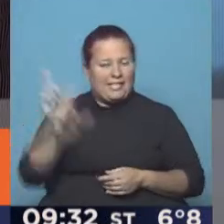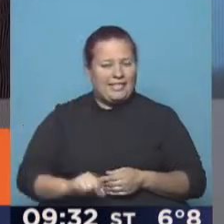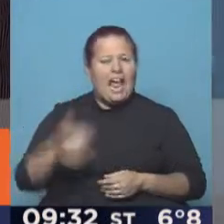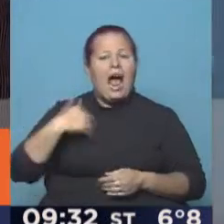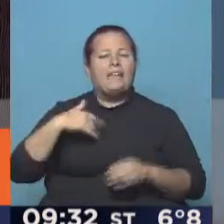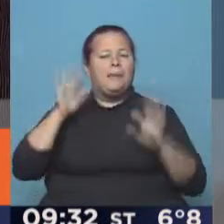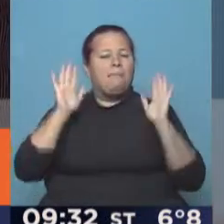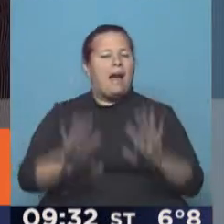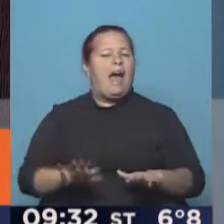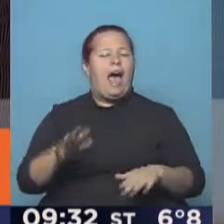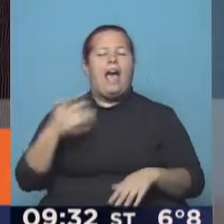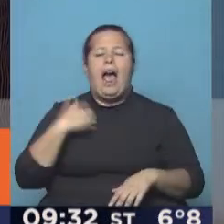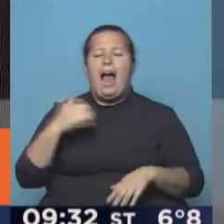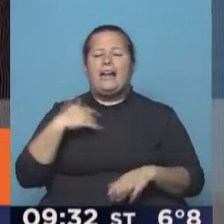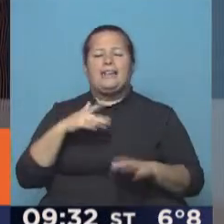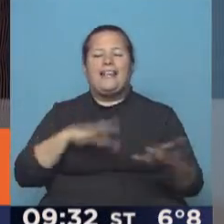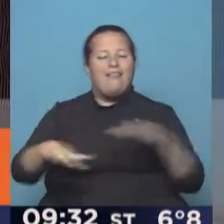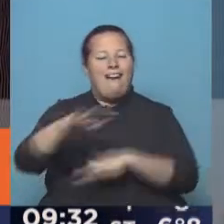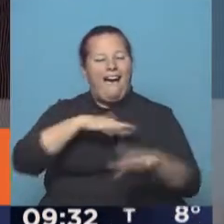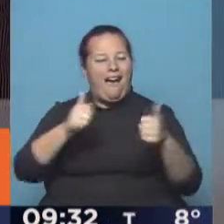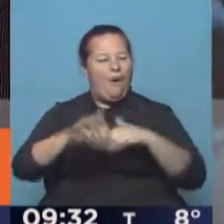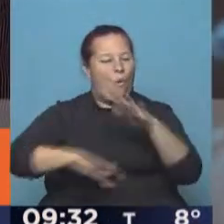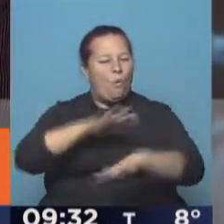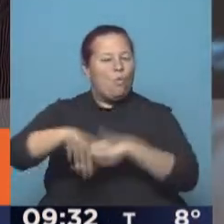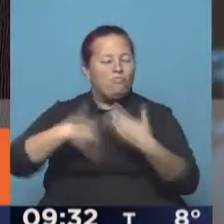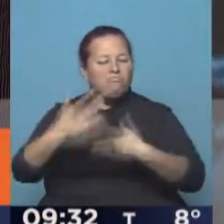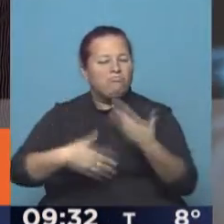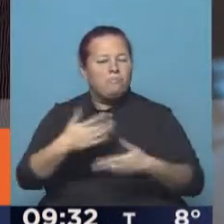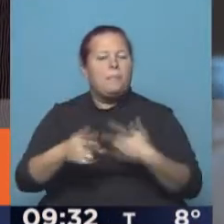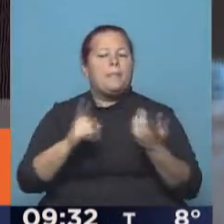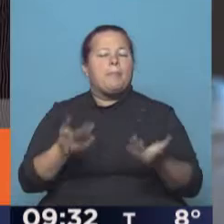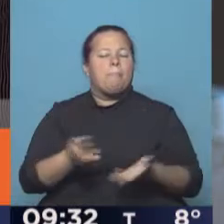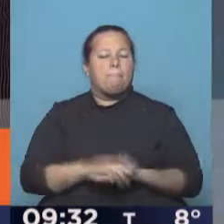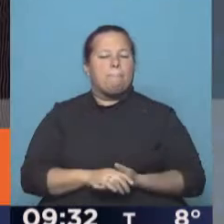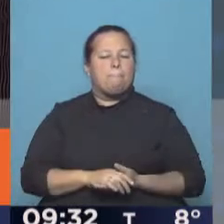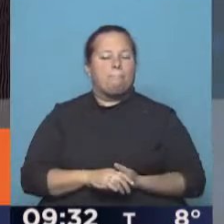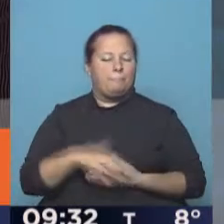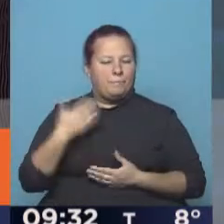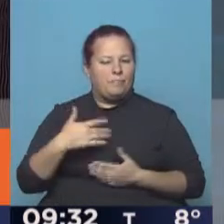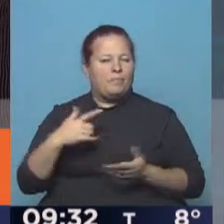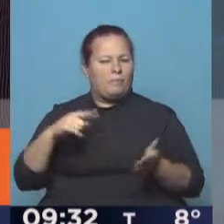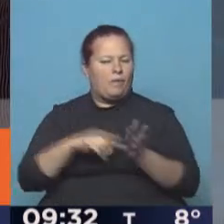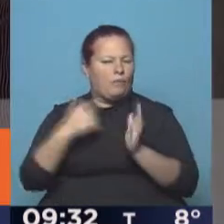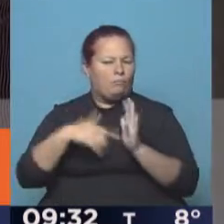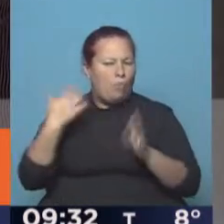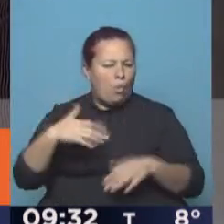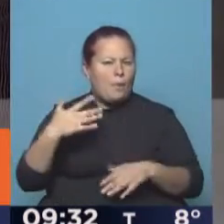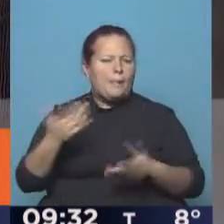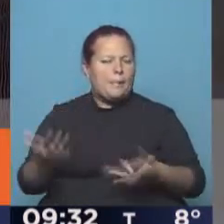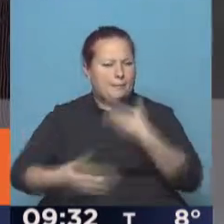se detuvo, el país perdió esa dinámica que venía haciendo, con altos índices